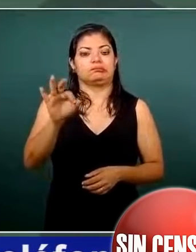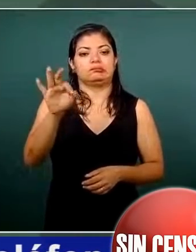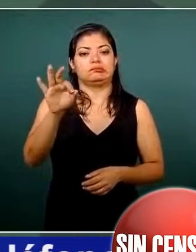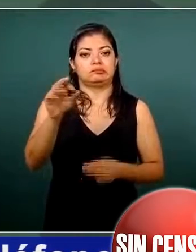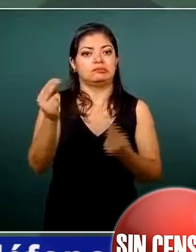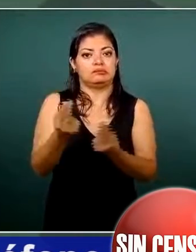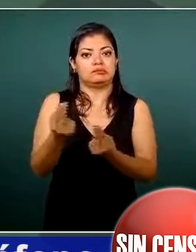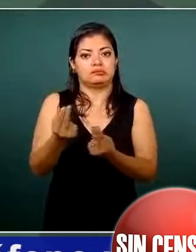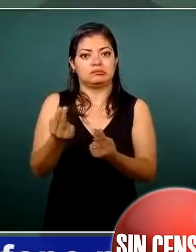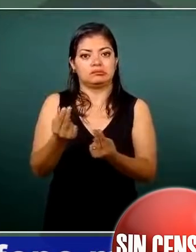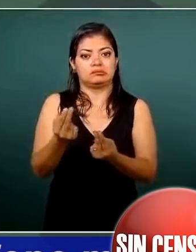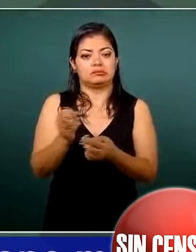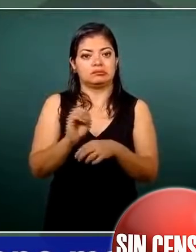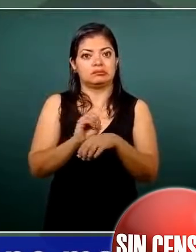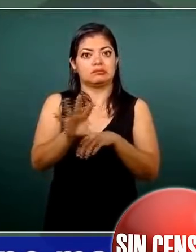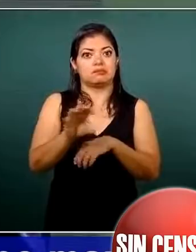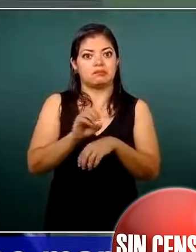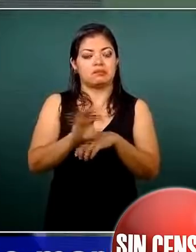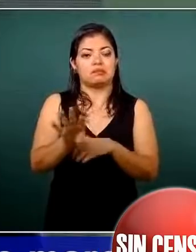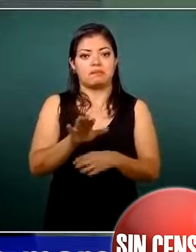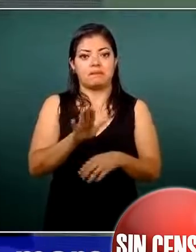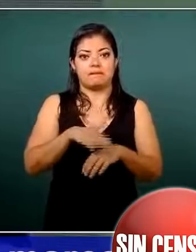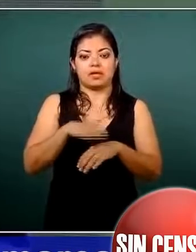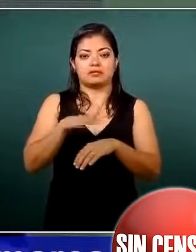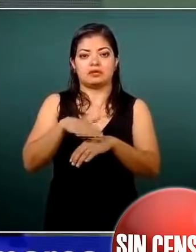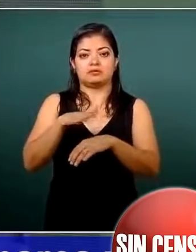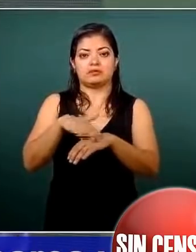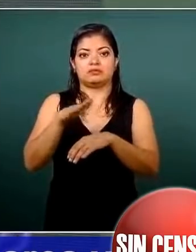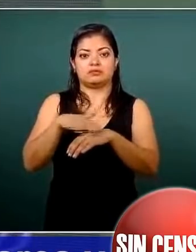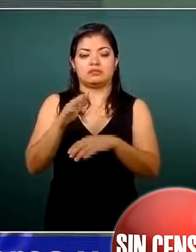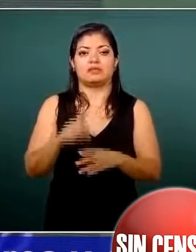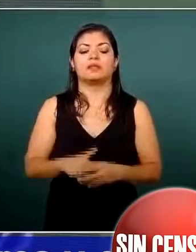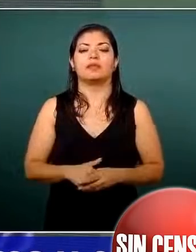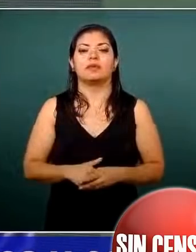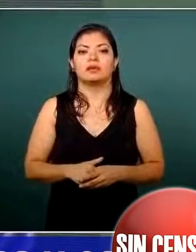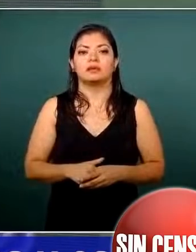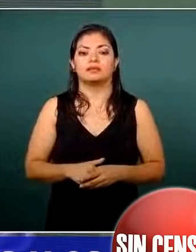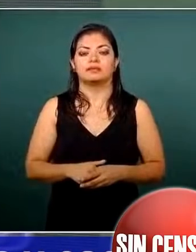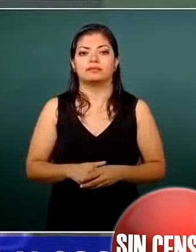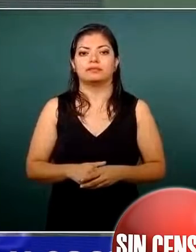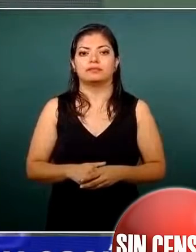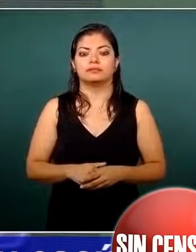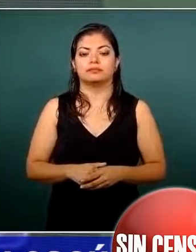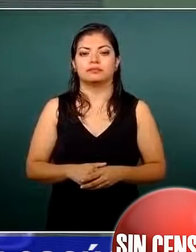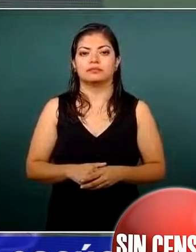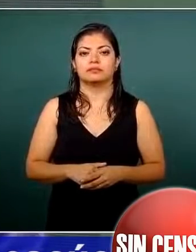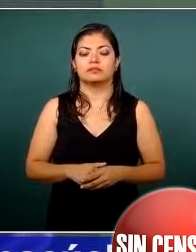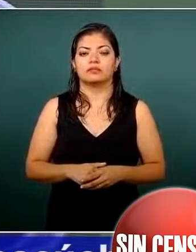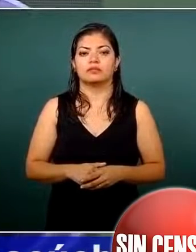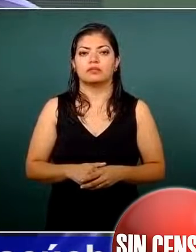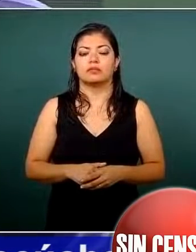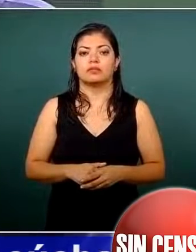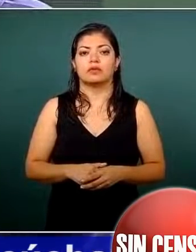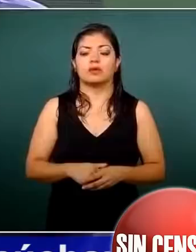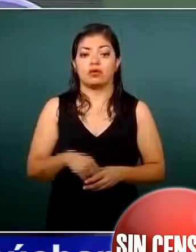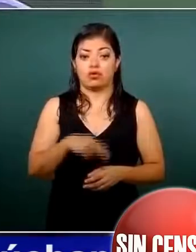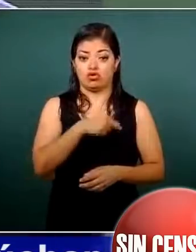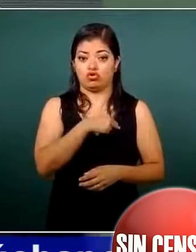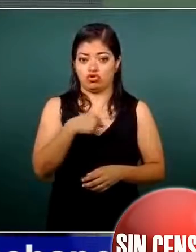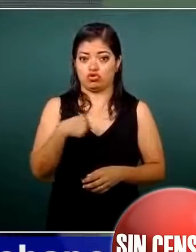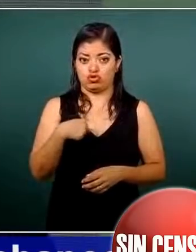la transferencia de recursos. En nuestro caso, no le